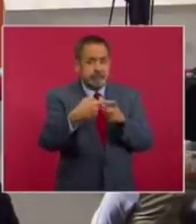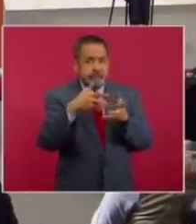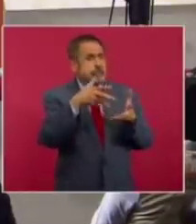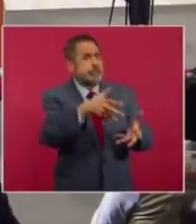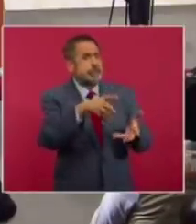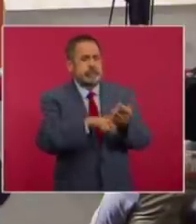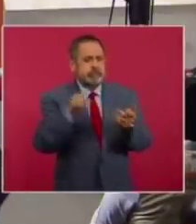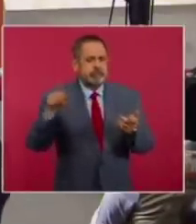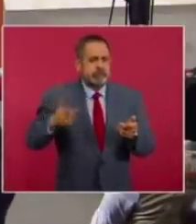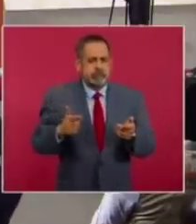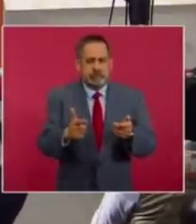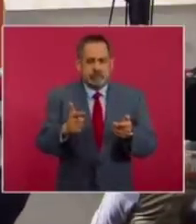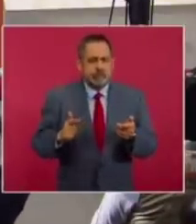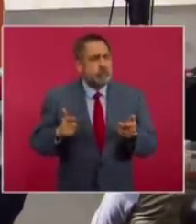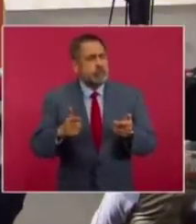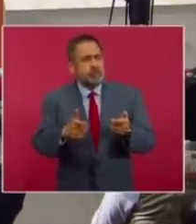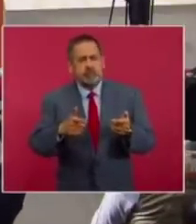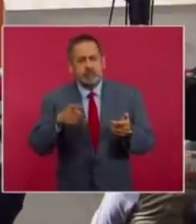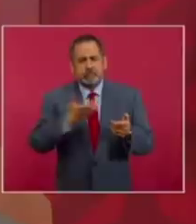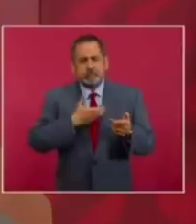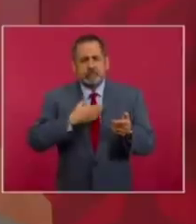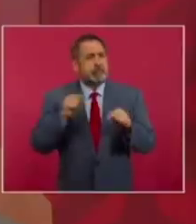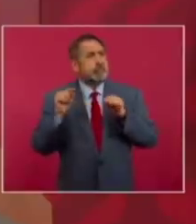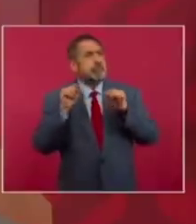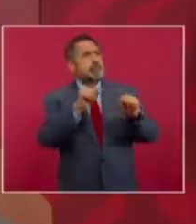en la plaza principal de Guanajuato.